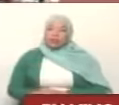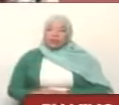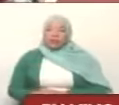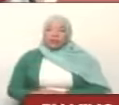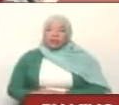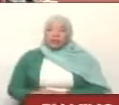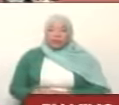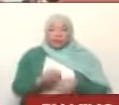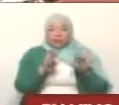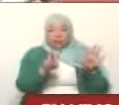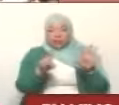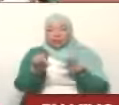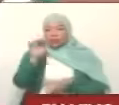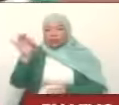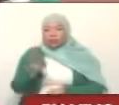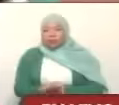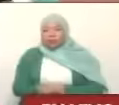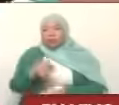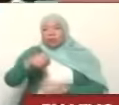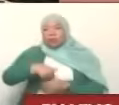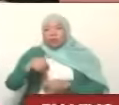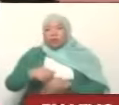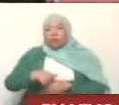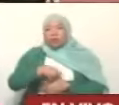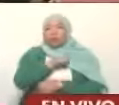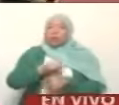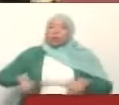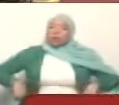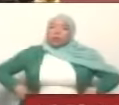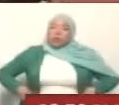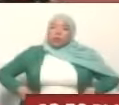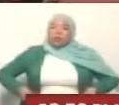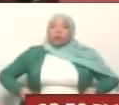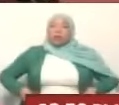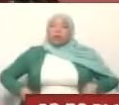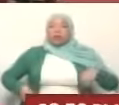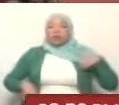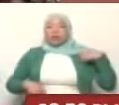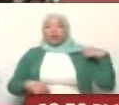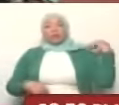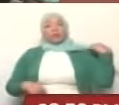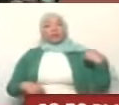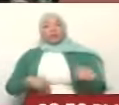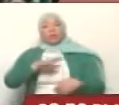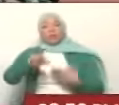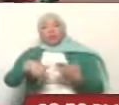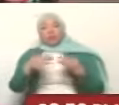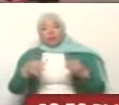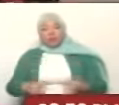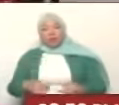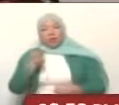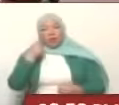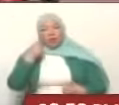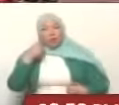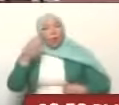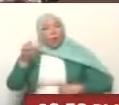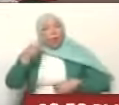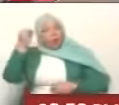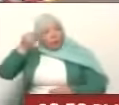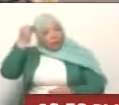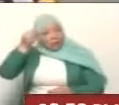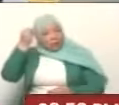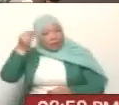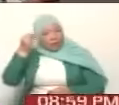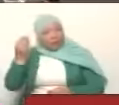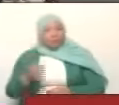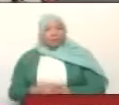el 76% de los votos de los portugueseños y las portugueseñas. Récord nacional. ¿Qué te parece? Así es, creo,